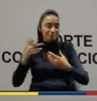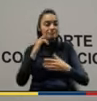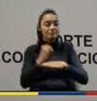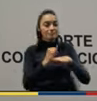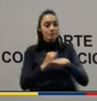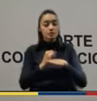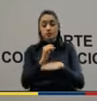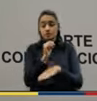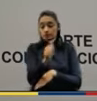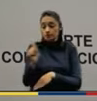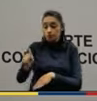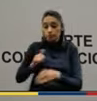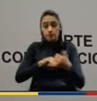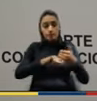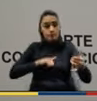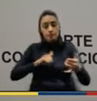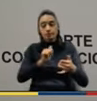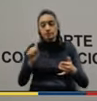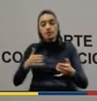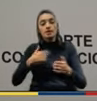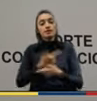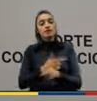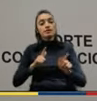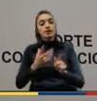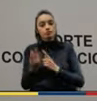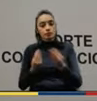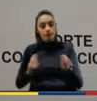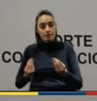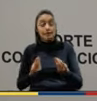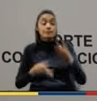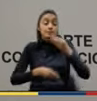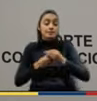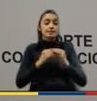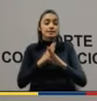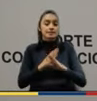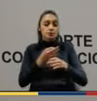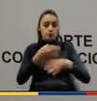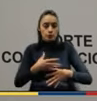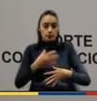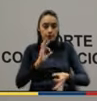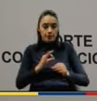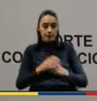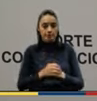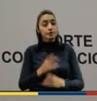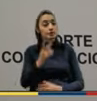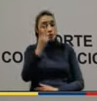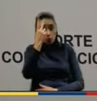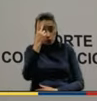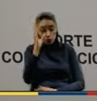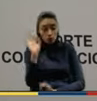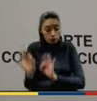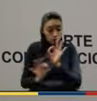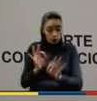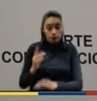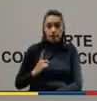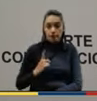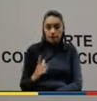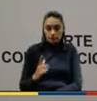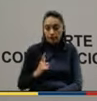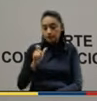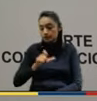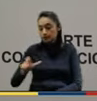pueblos, la independencia judicial y la seguridad jurídica. Por supuesto que queremos que se protejan a los líderes sociales, a los líderes ambientales y a los defensores de